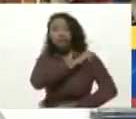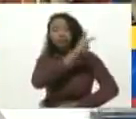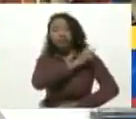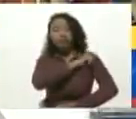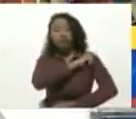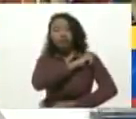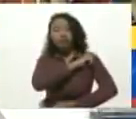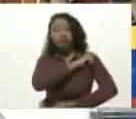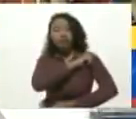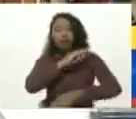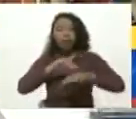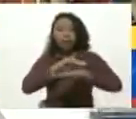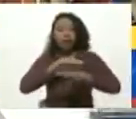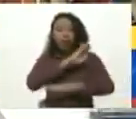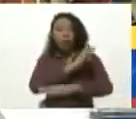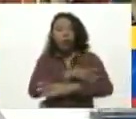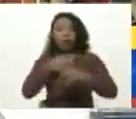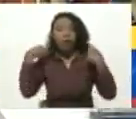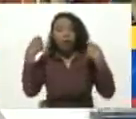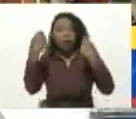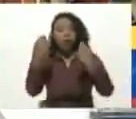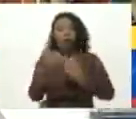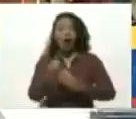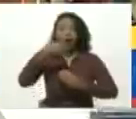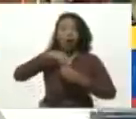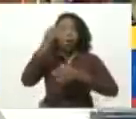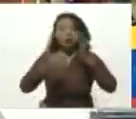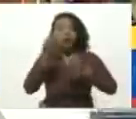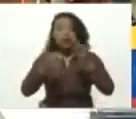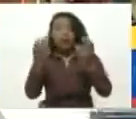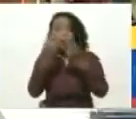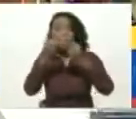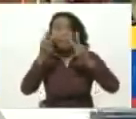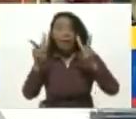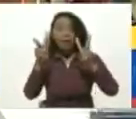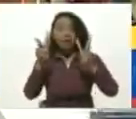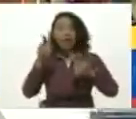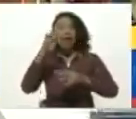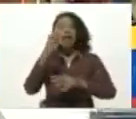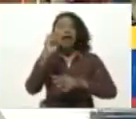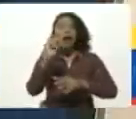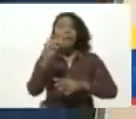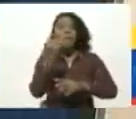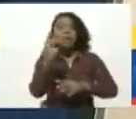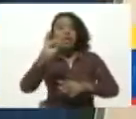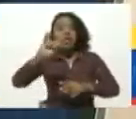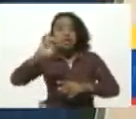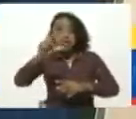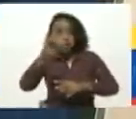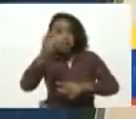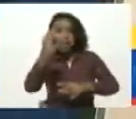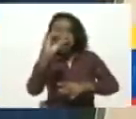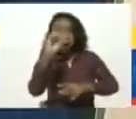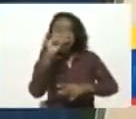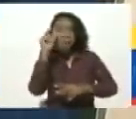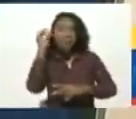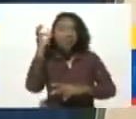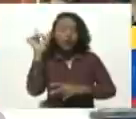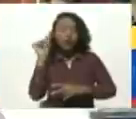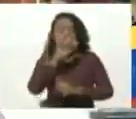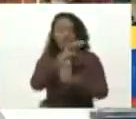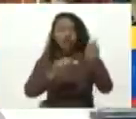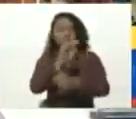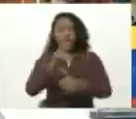jefe, ministro del Poder Popular para Interior, Justicia y Paz, Remigio Ceballos Hichazo, la vicepresidenta